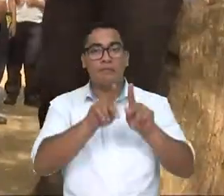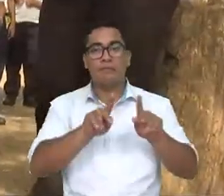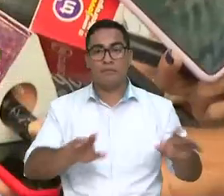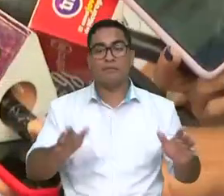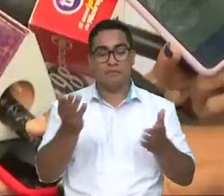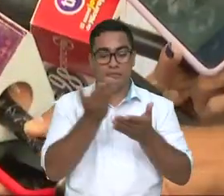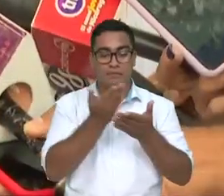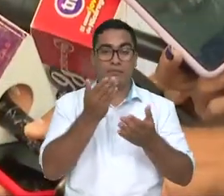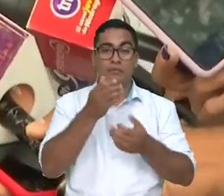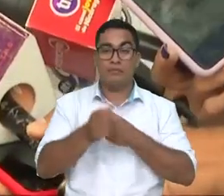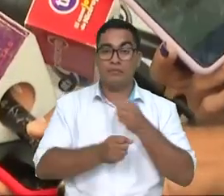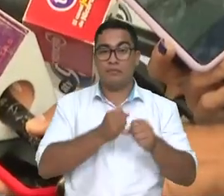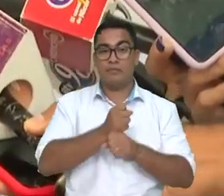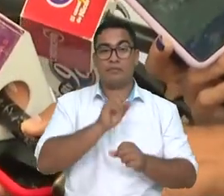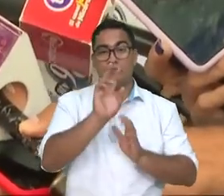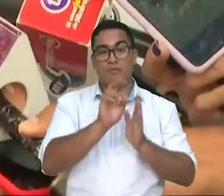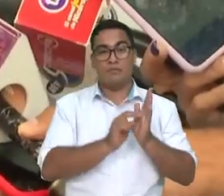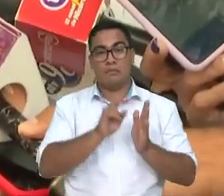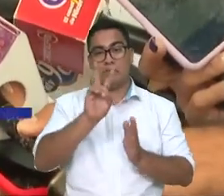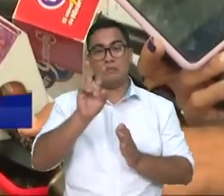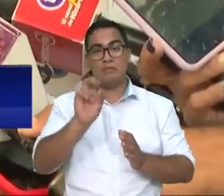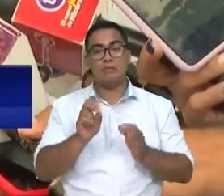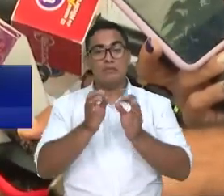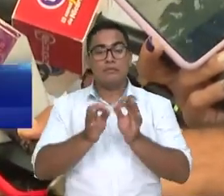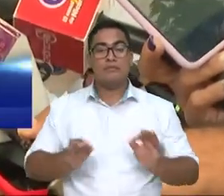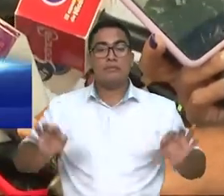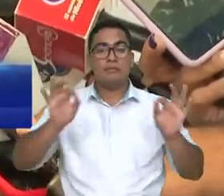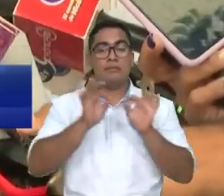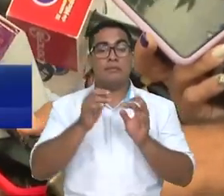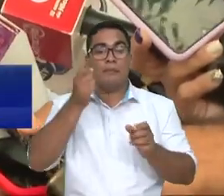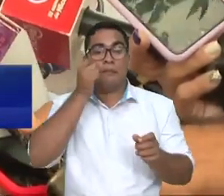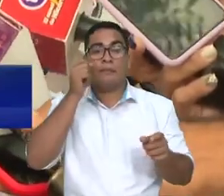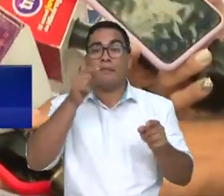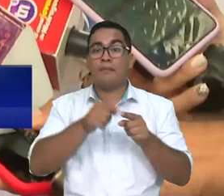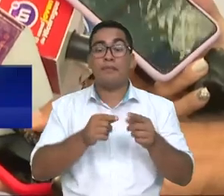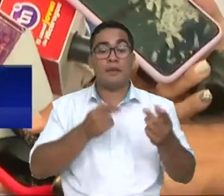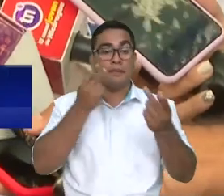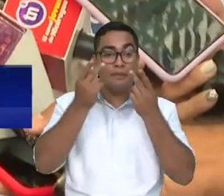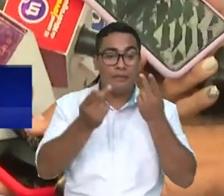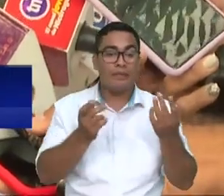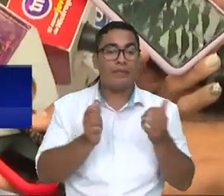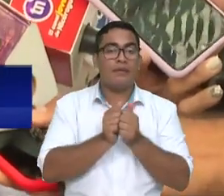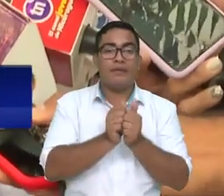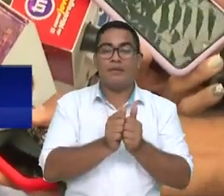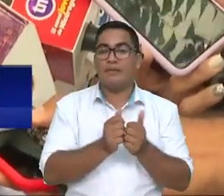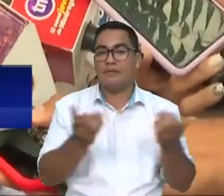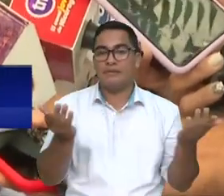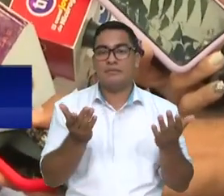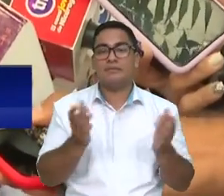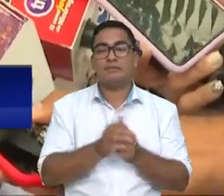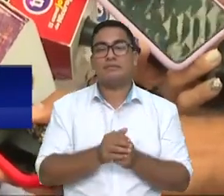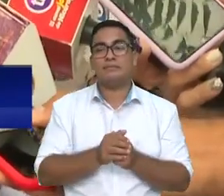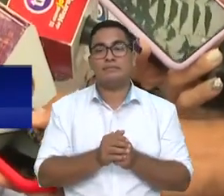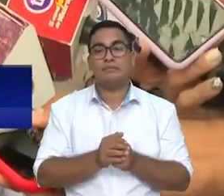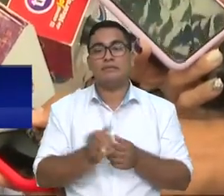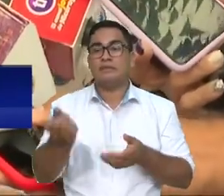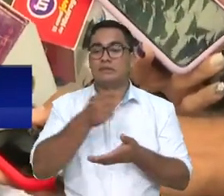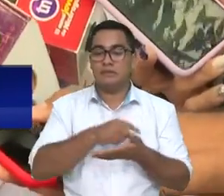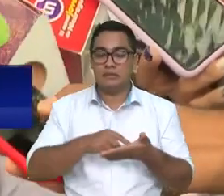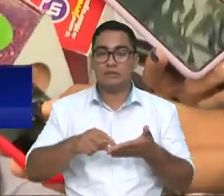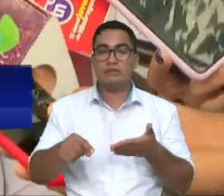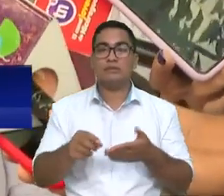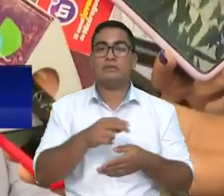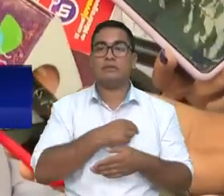2020. El objetivo fundamental de estas visitas es, bueno, nosotros le llamamos visitas de acompañamiento. Nosotros cada semana estamos